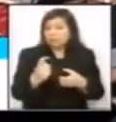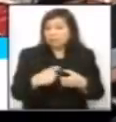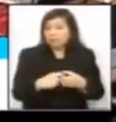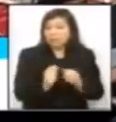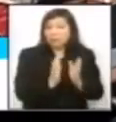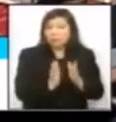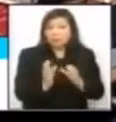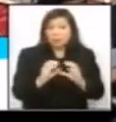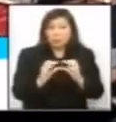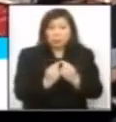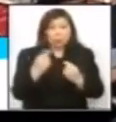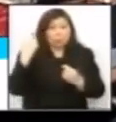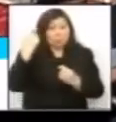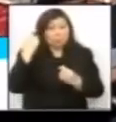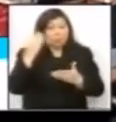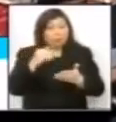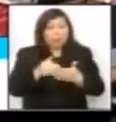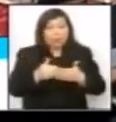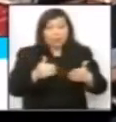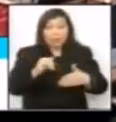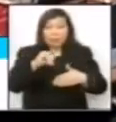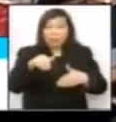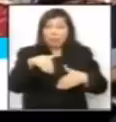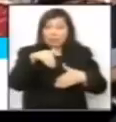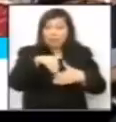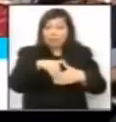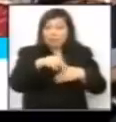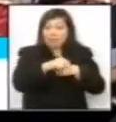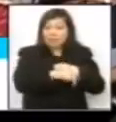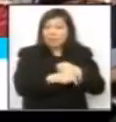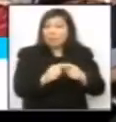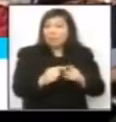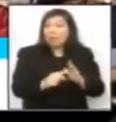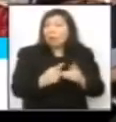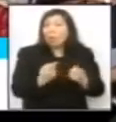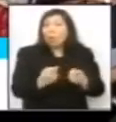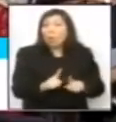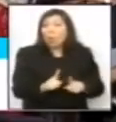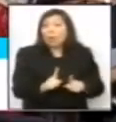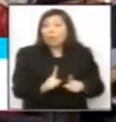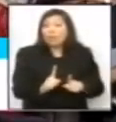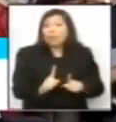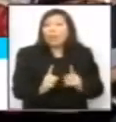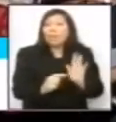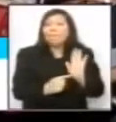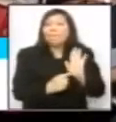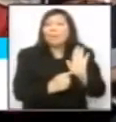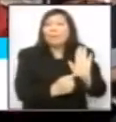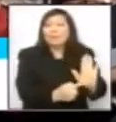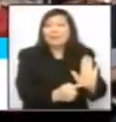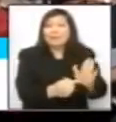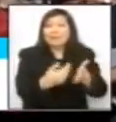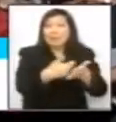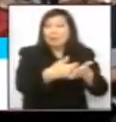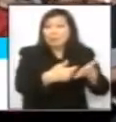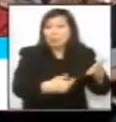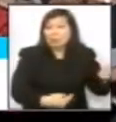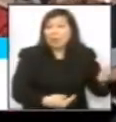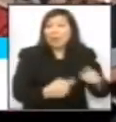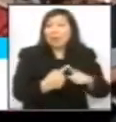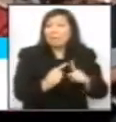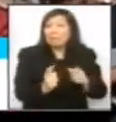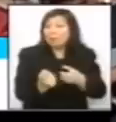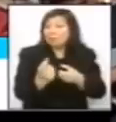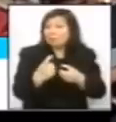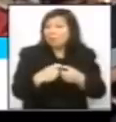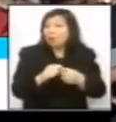a una organización política se presenta ante el Jurado Nacional de Elecciones y surte efecto desde la fecha de presentación. Si el afiliado